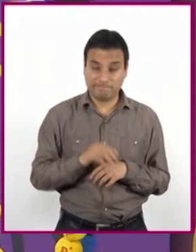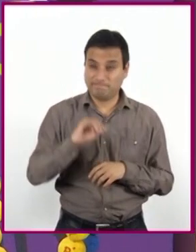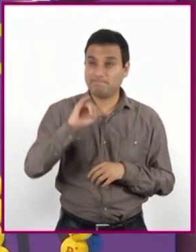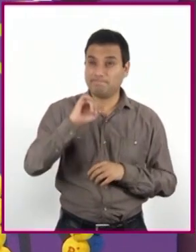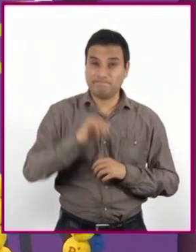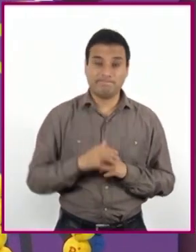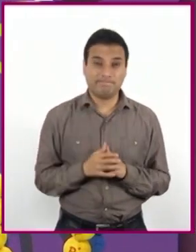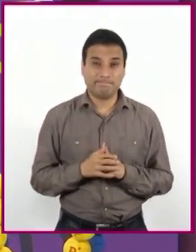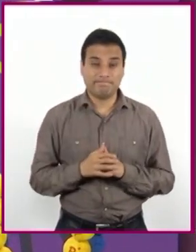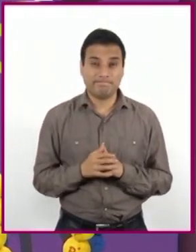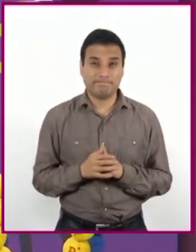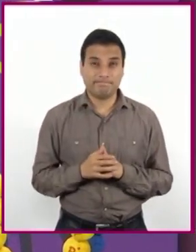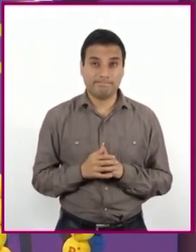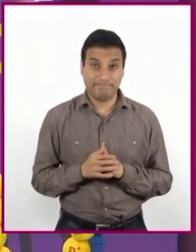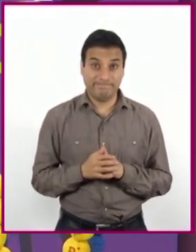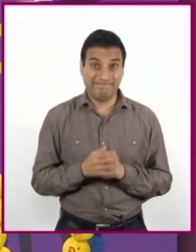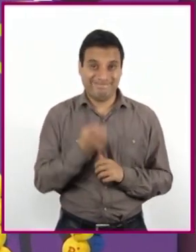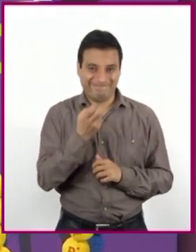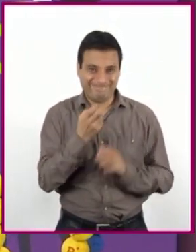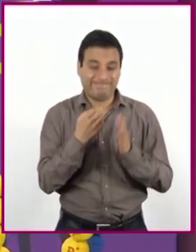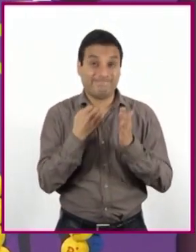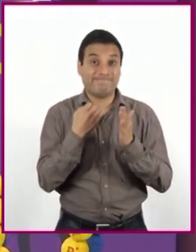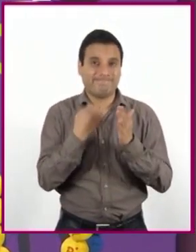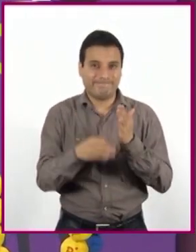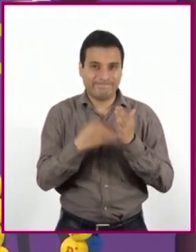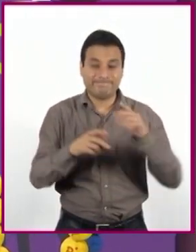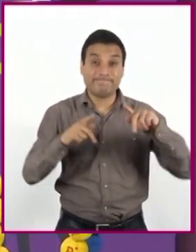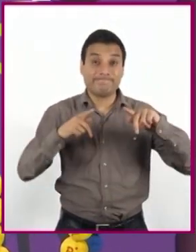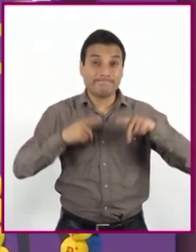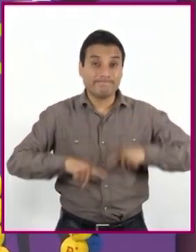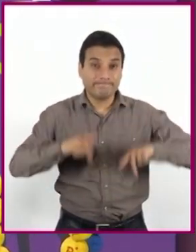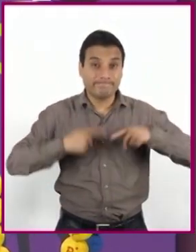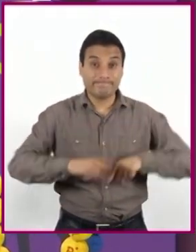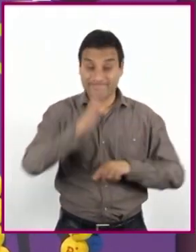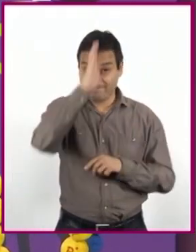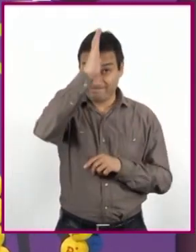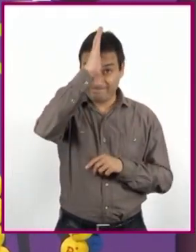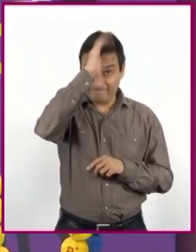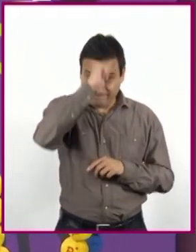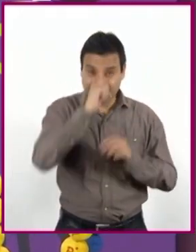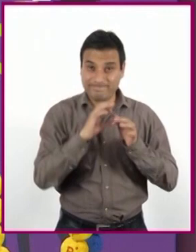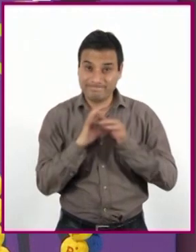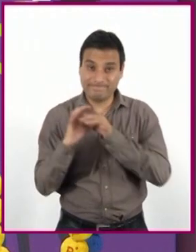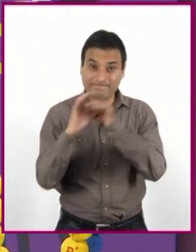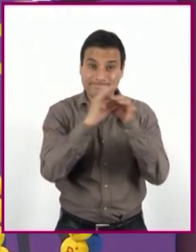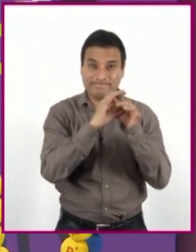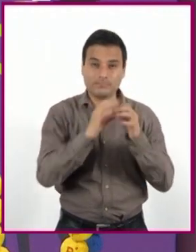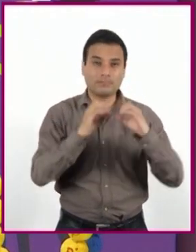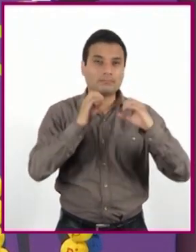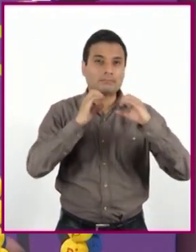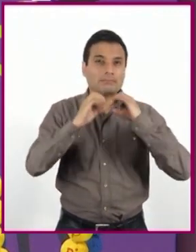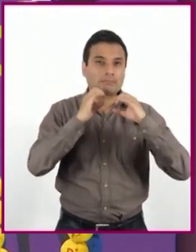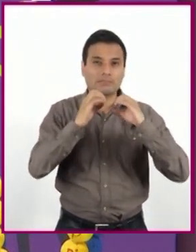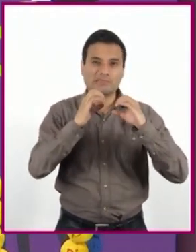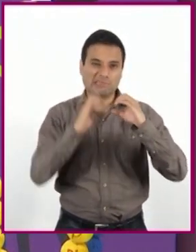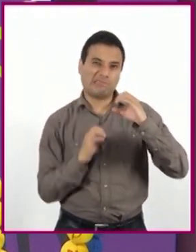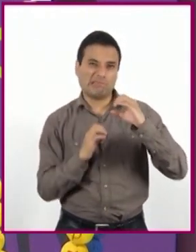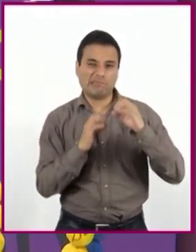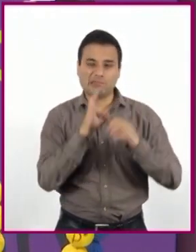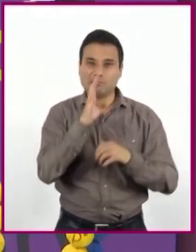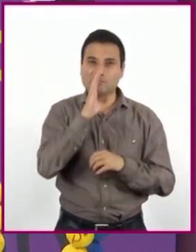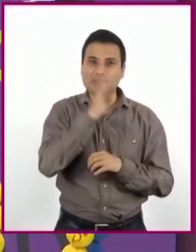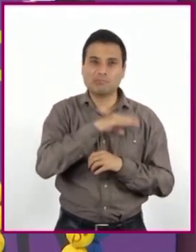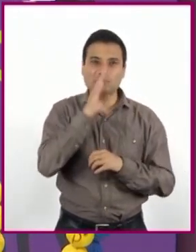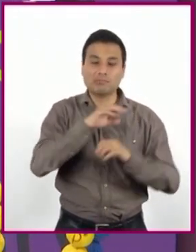maestra. Esta falta de sistematización y exceso de localismos impedía la comunicación y con ello el avance de